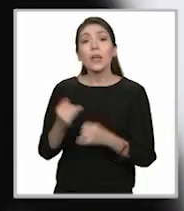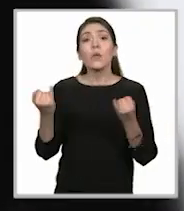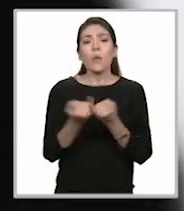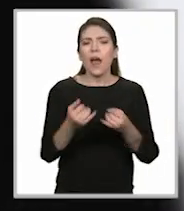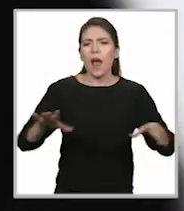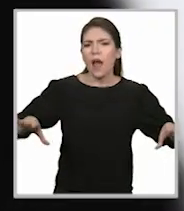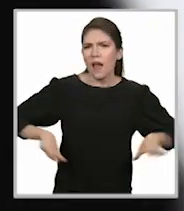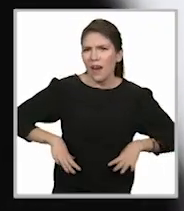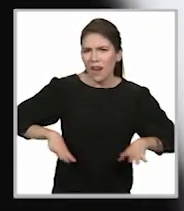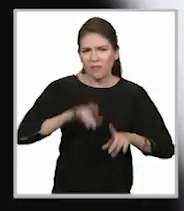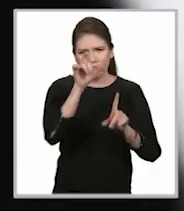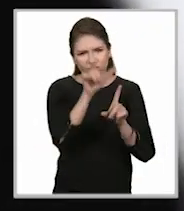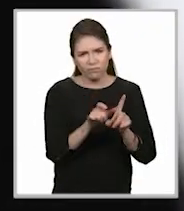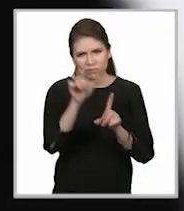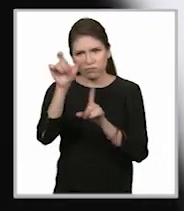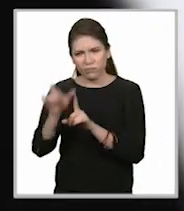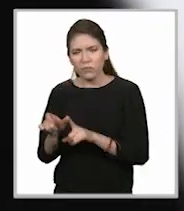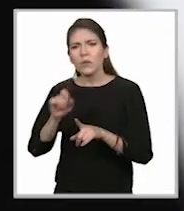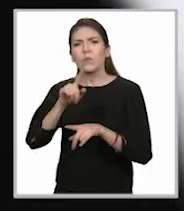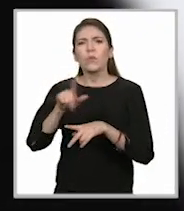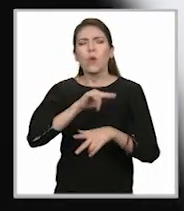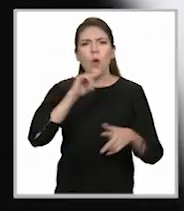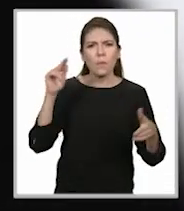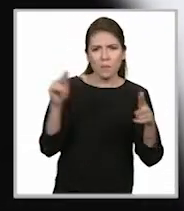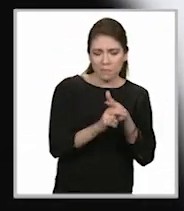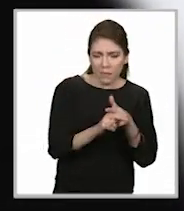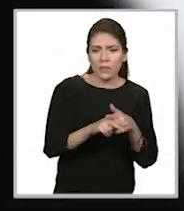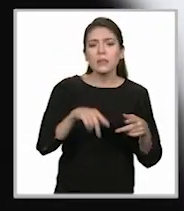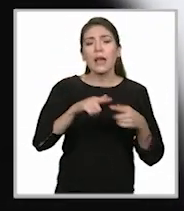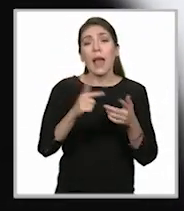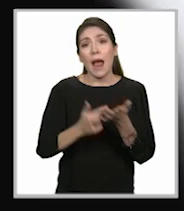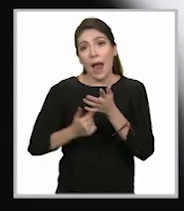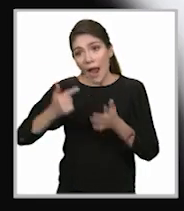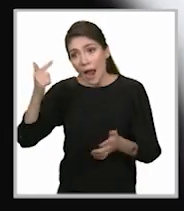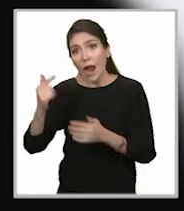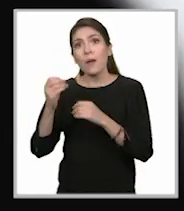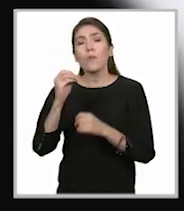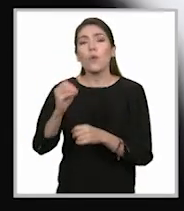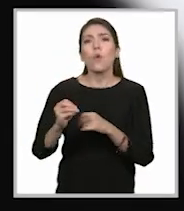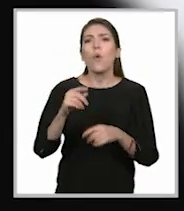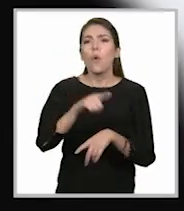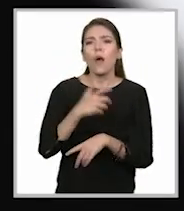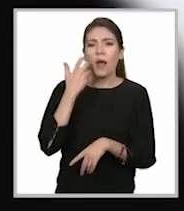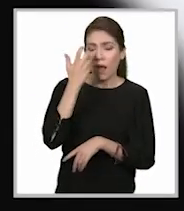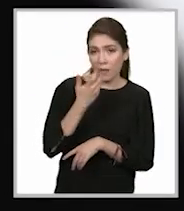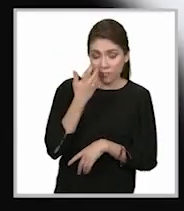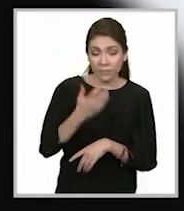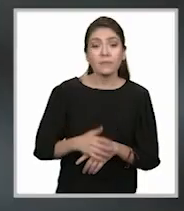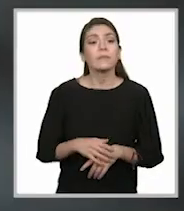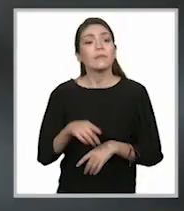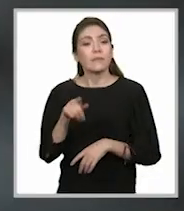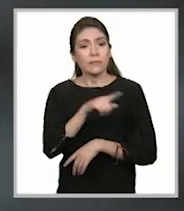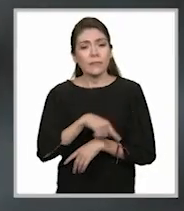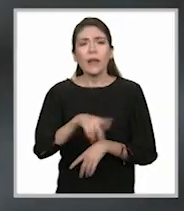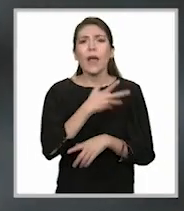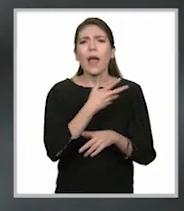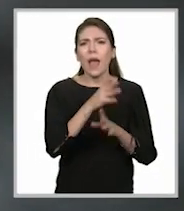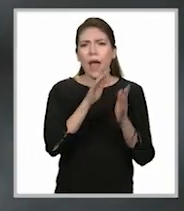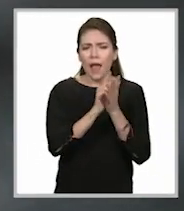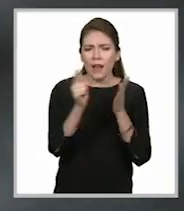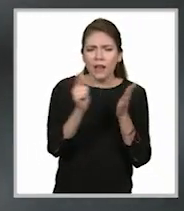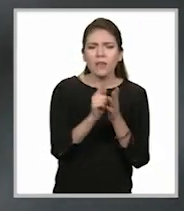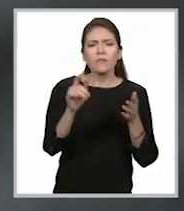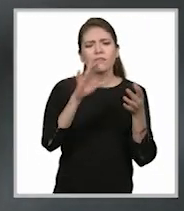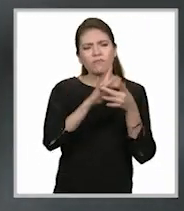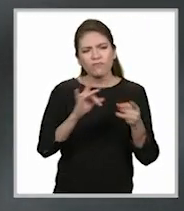las características de los hechos de muerte como el homicidio culposo, imprudente, agravado o circunstanciado. La obra presenta